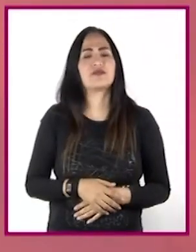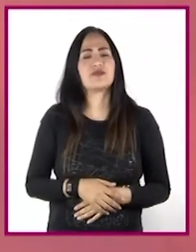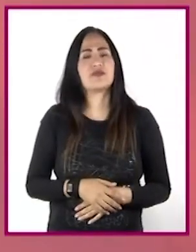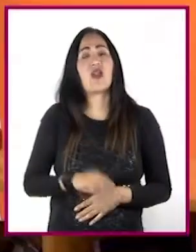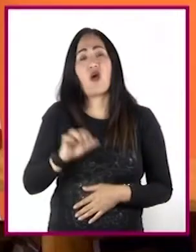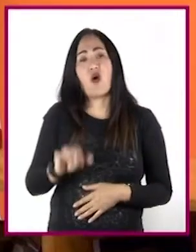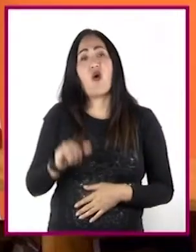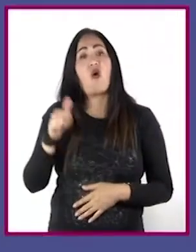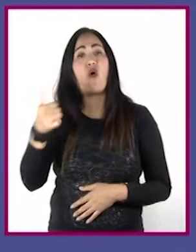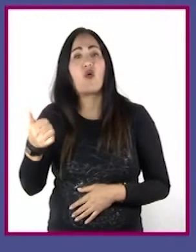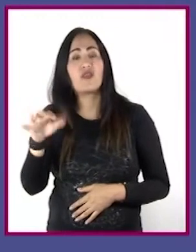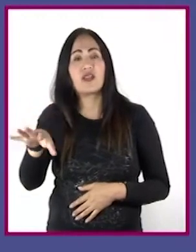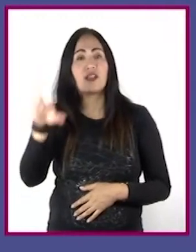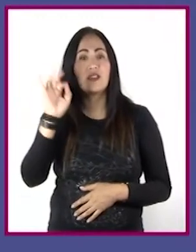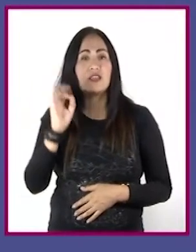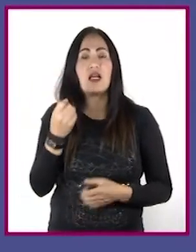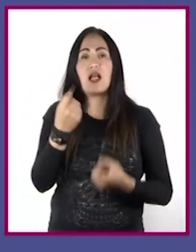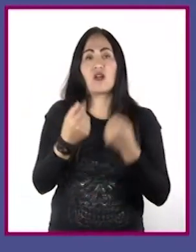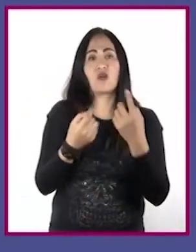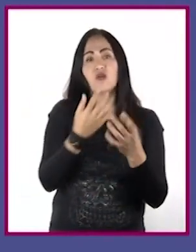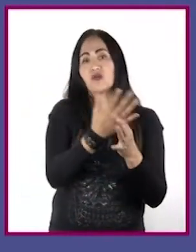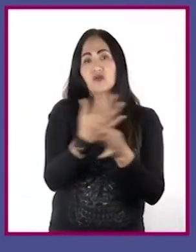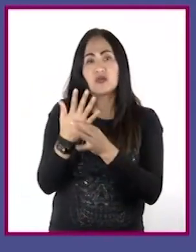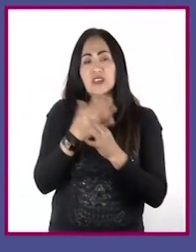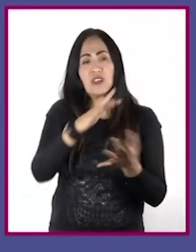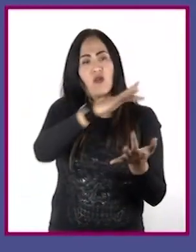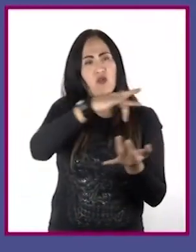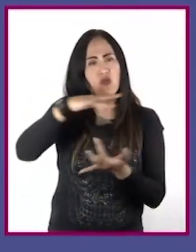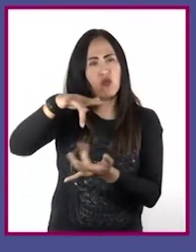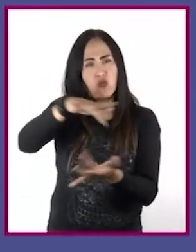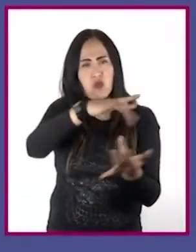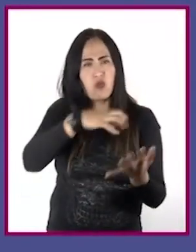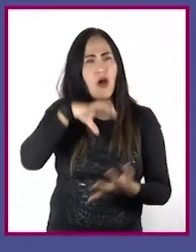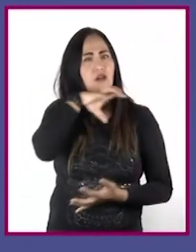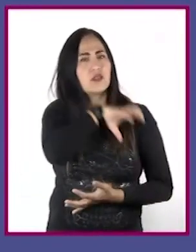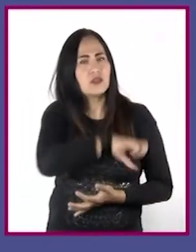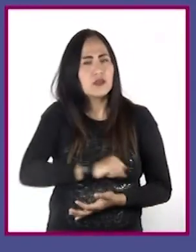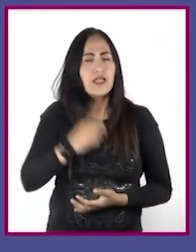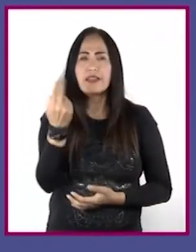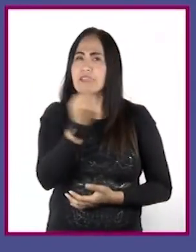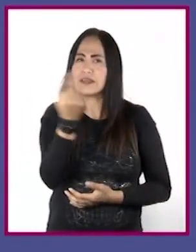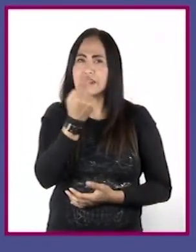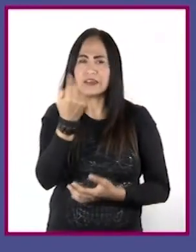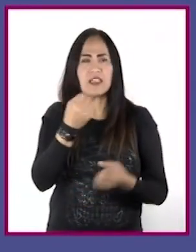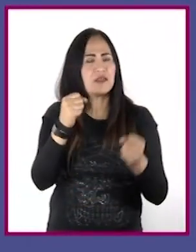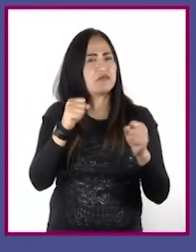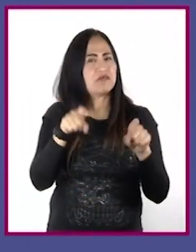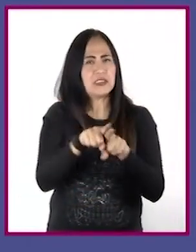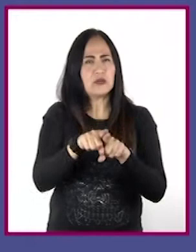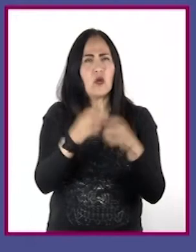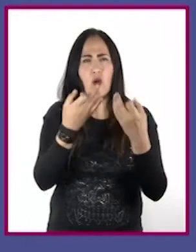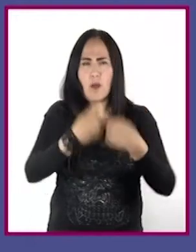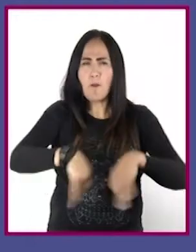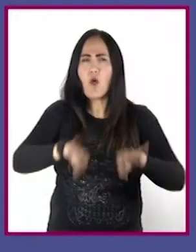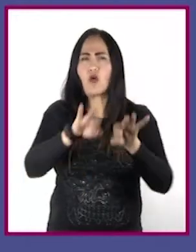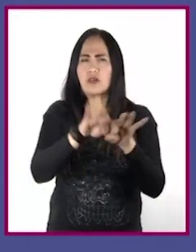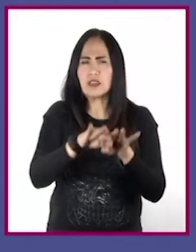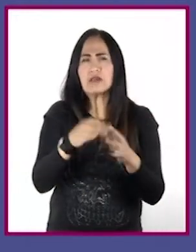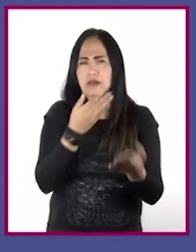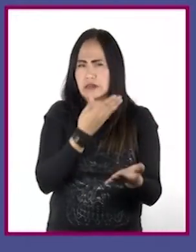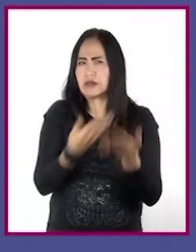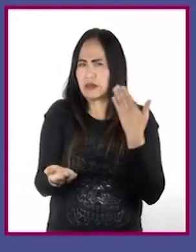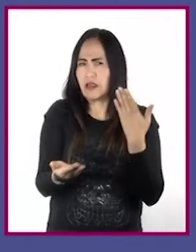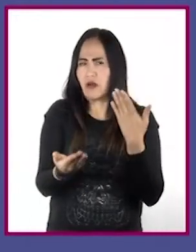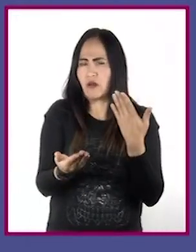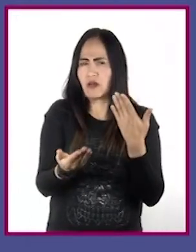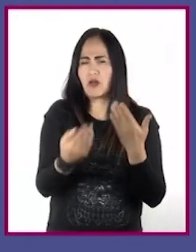opción? Unos dicen que las redes sociales son fascinantes, necesarias e incluso imprescindibles hoy en día. Otros